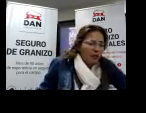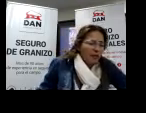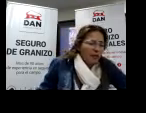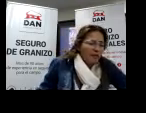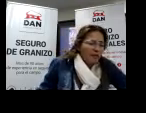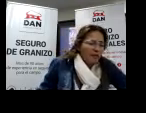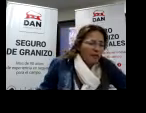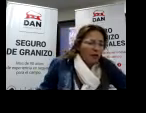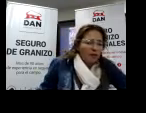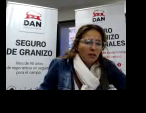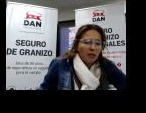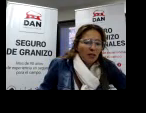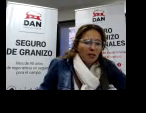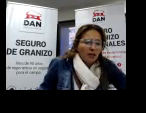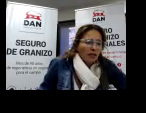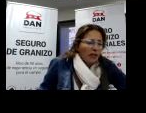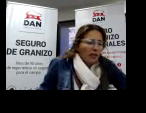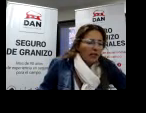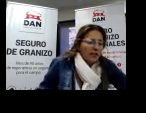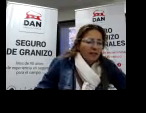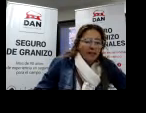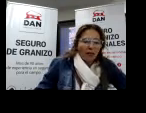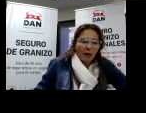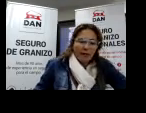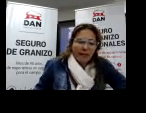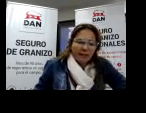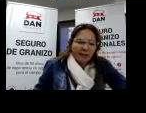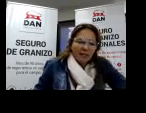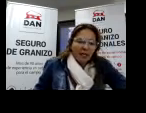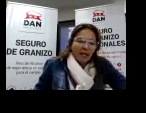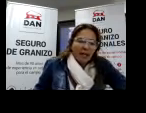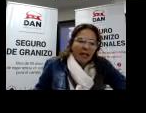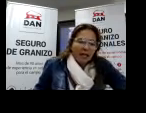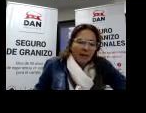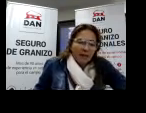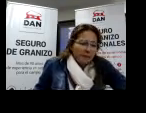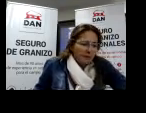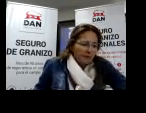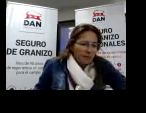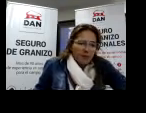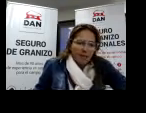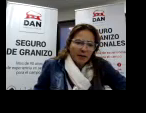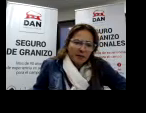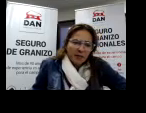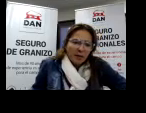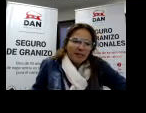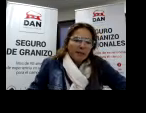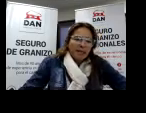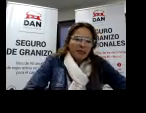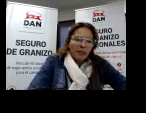si no te lo voy diciendo. sí, lo Eh, veo. tengo varias. Eh,